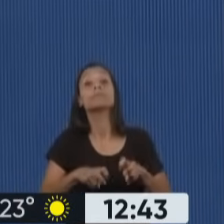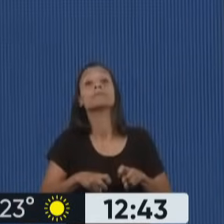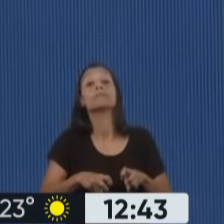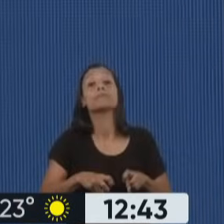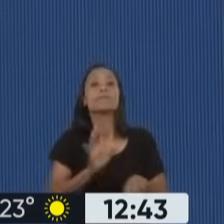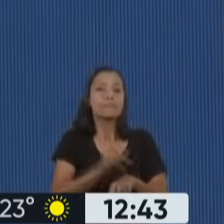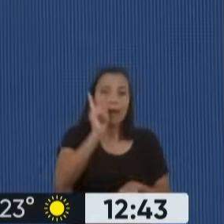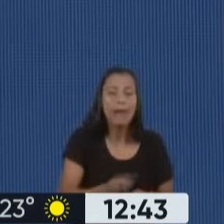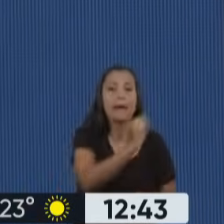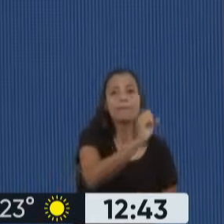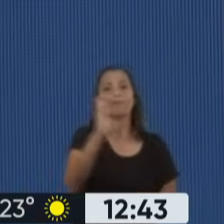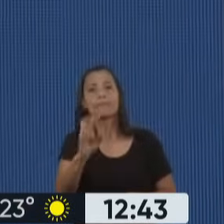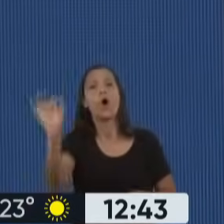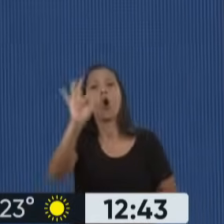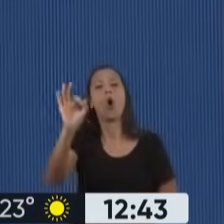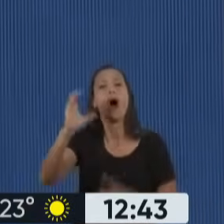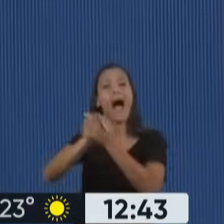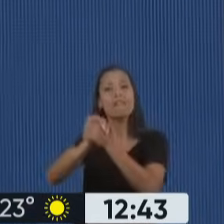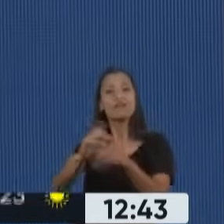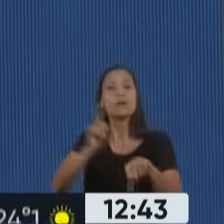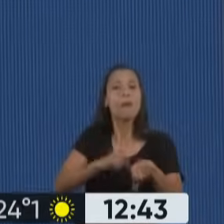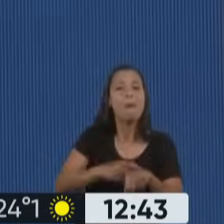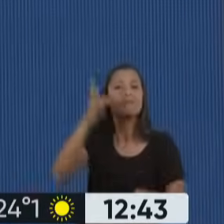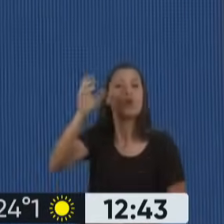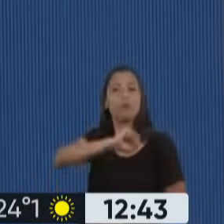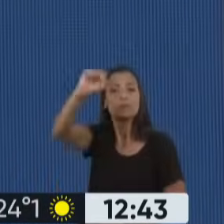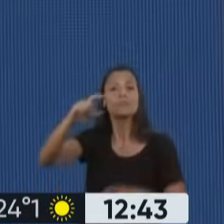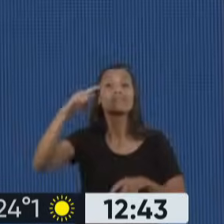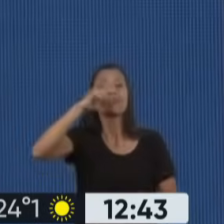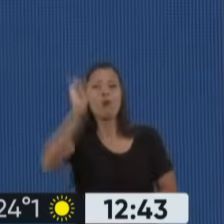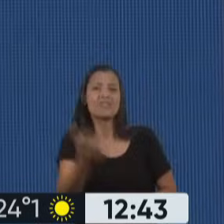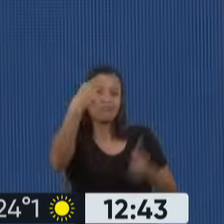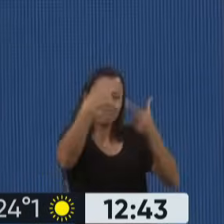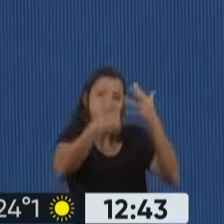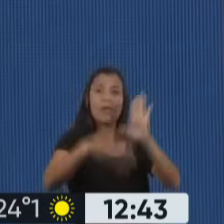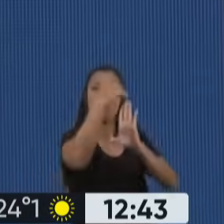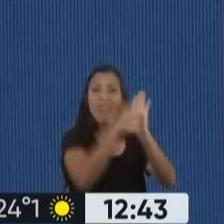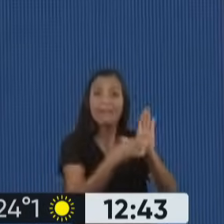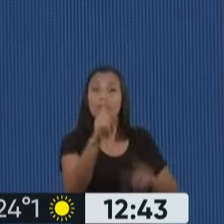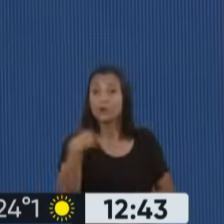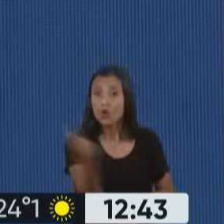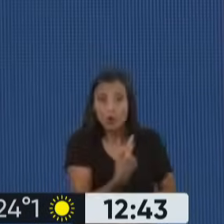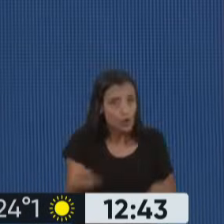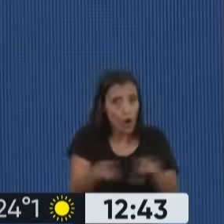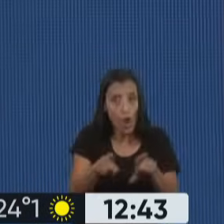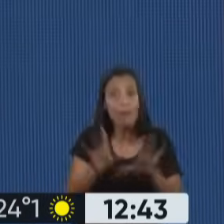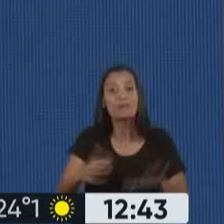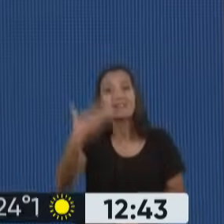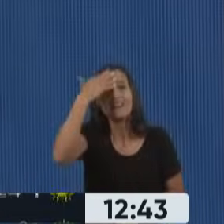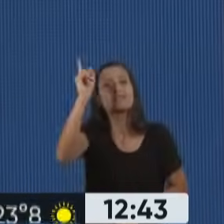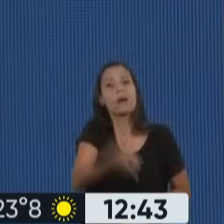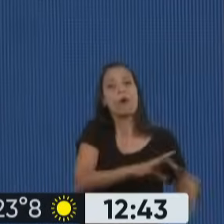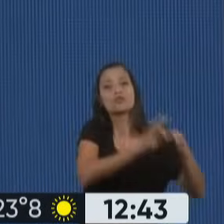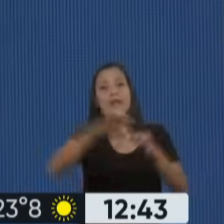cambiaria con 11, la hiper de Alfonsín con 8, la convertibilidad con 7. Bueno, nosotros heredamos un déficit fiscal de 15 puntos del